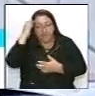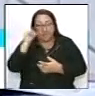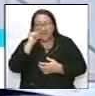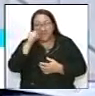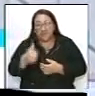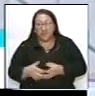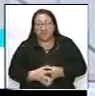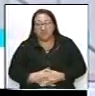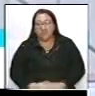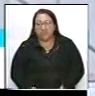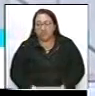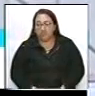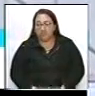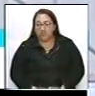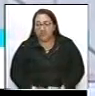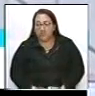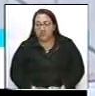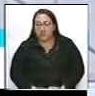mañana.